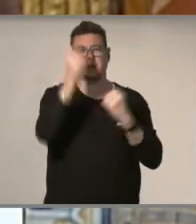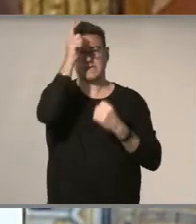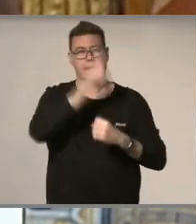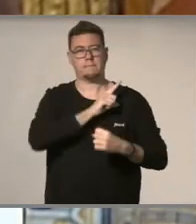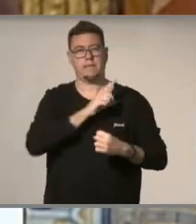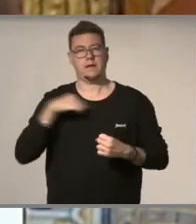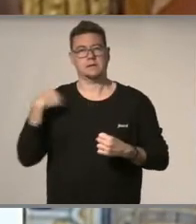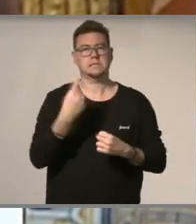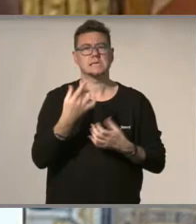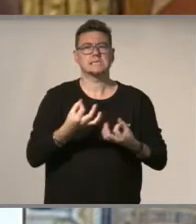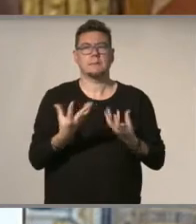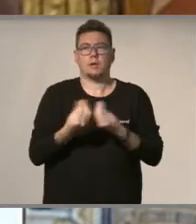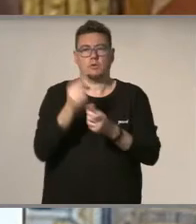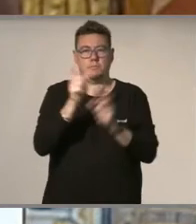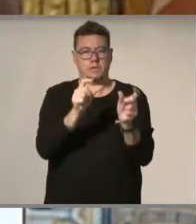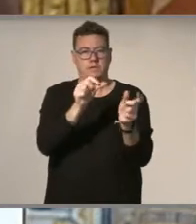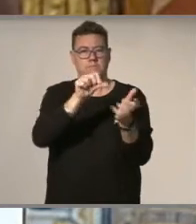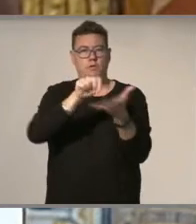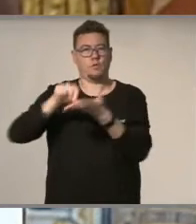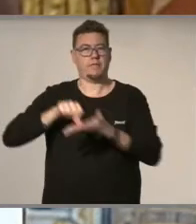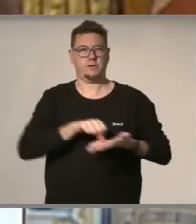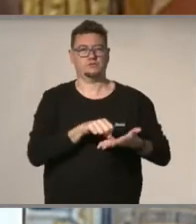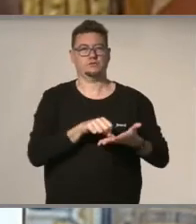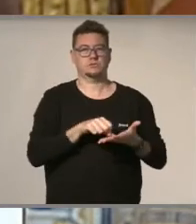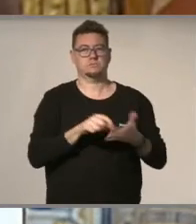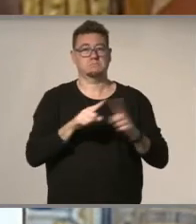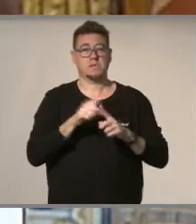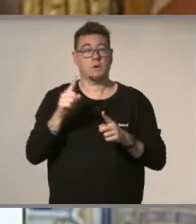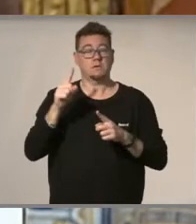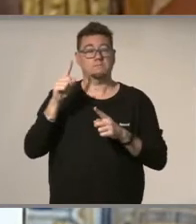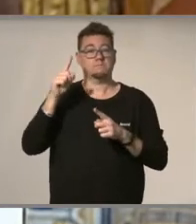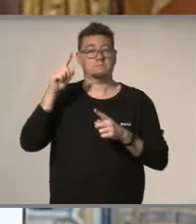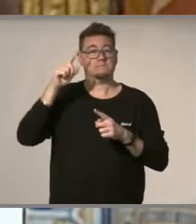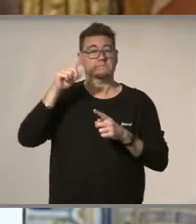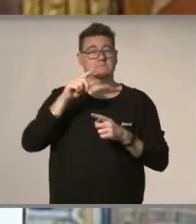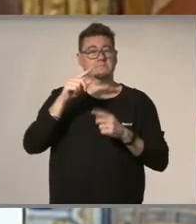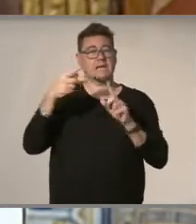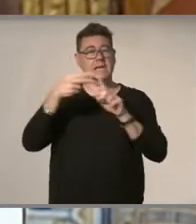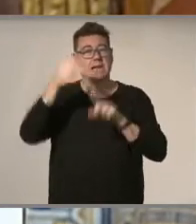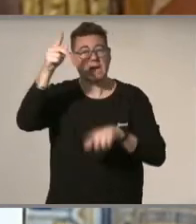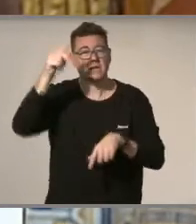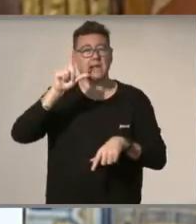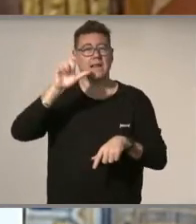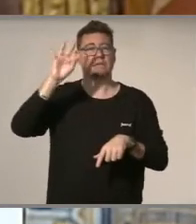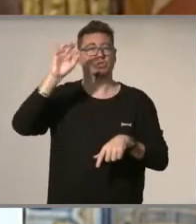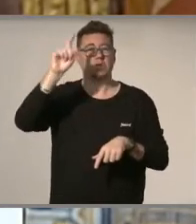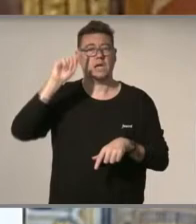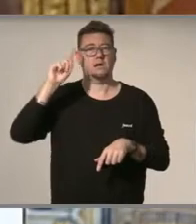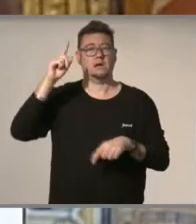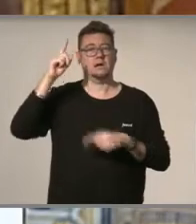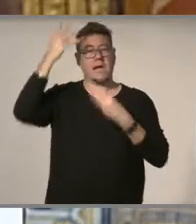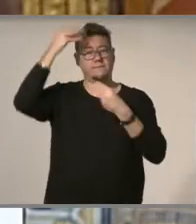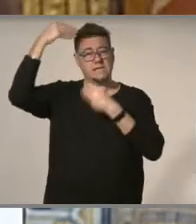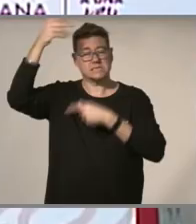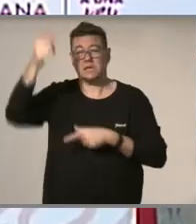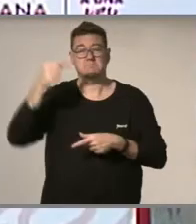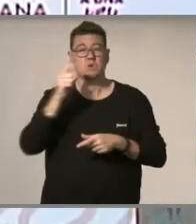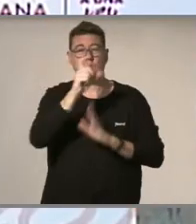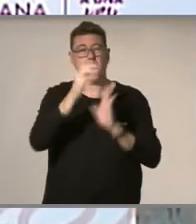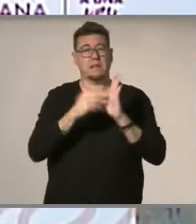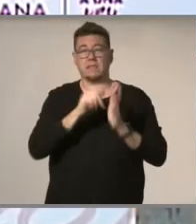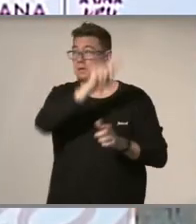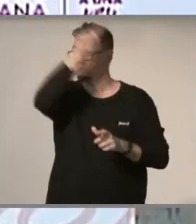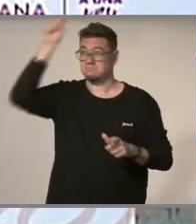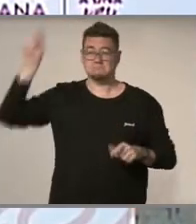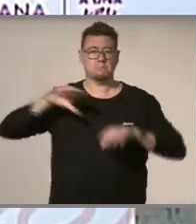están siempre al lado de los ciudadanos. Lo mismo en Afganistán, en Irak, en Letonia, en la Comunidad Valenciana, donde haga